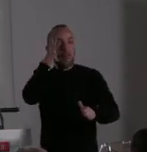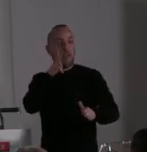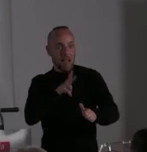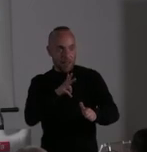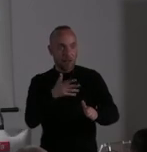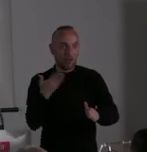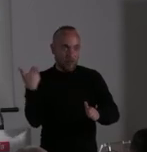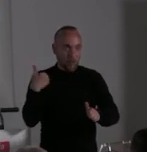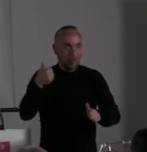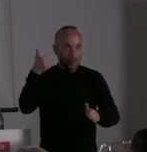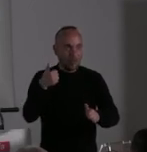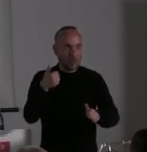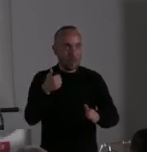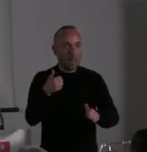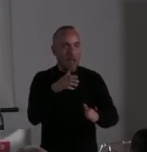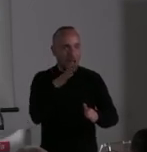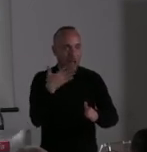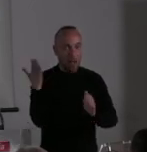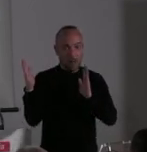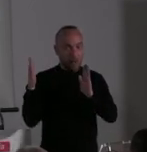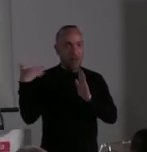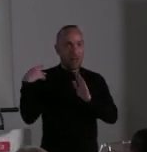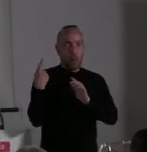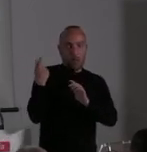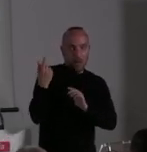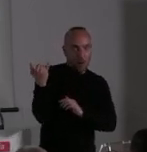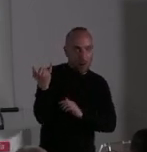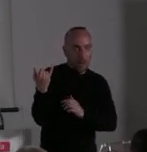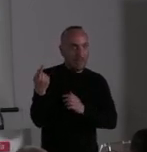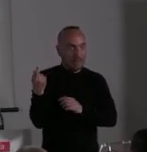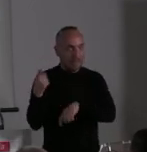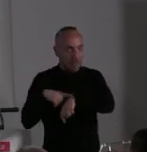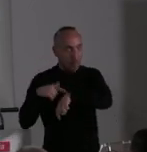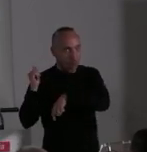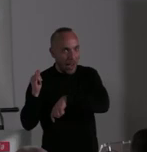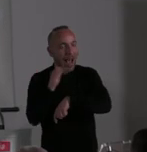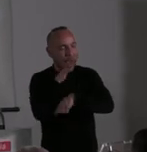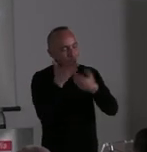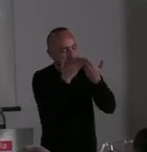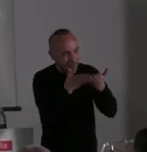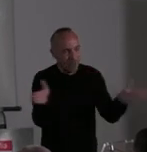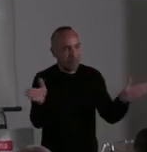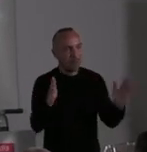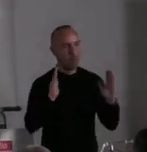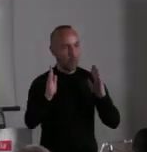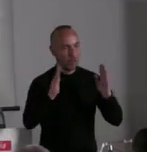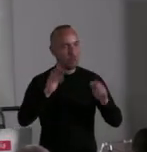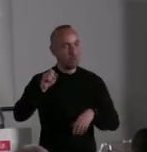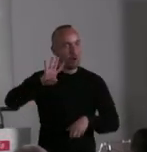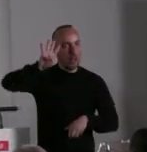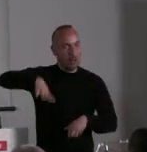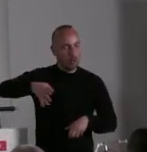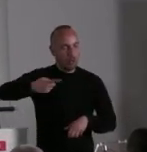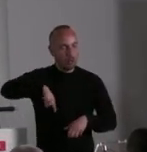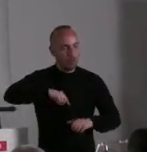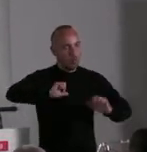y dinero, ¿no?, en ese primer momento. Y creo que ahora estamos allí, en Cataluña, en ese momento que estamos pudiendo hacer esta